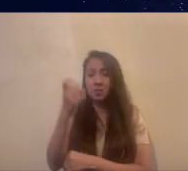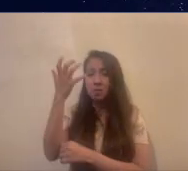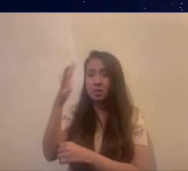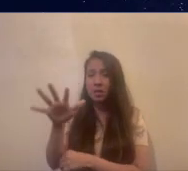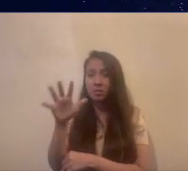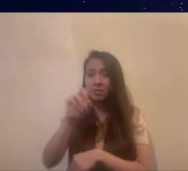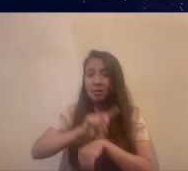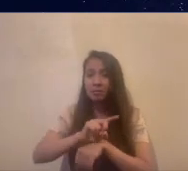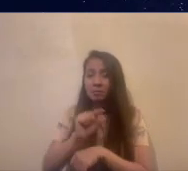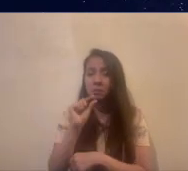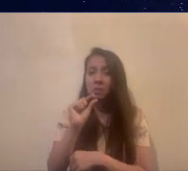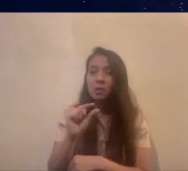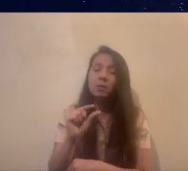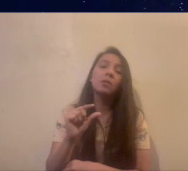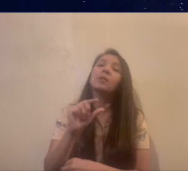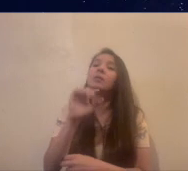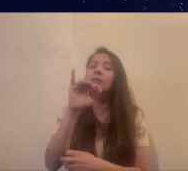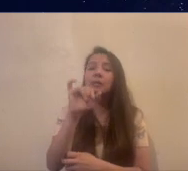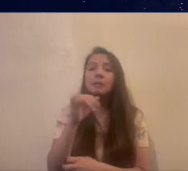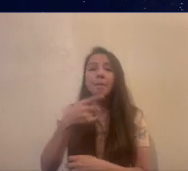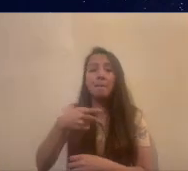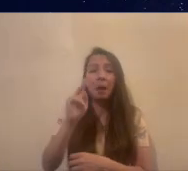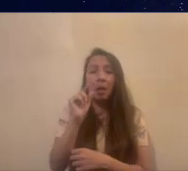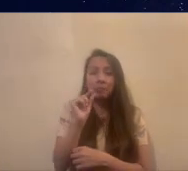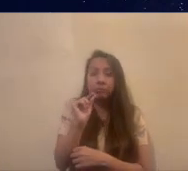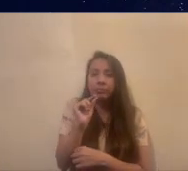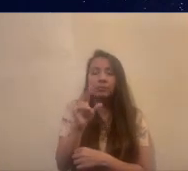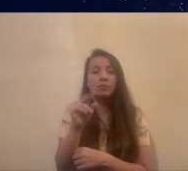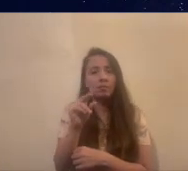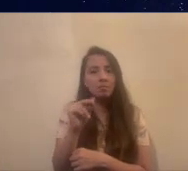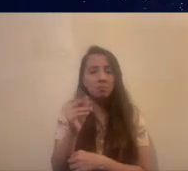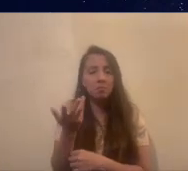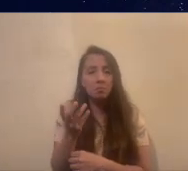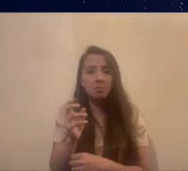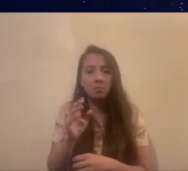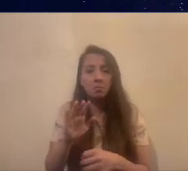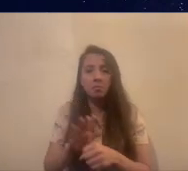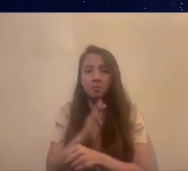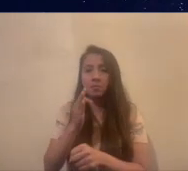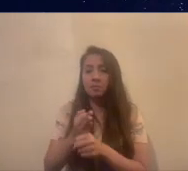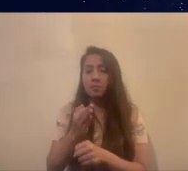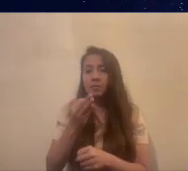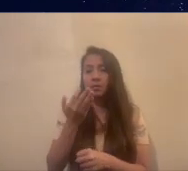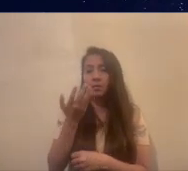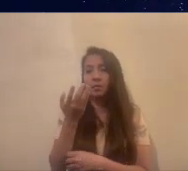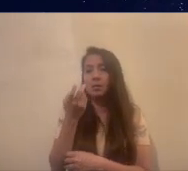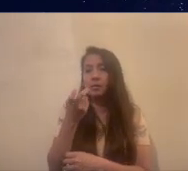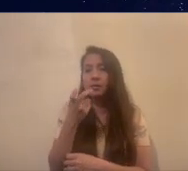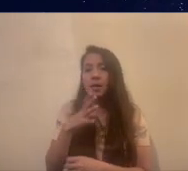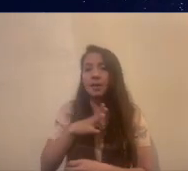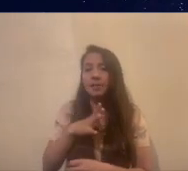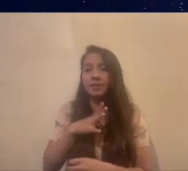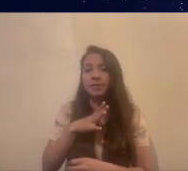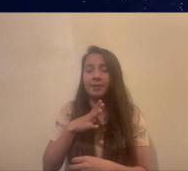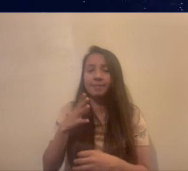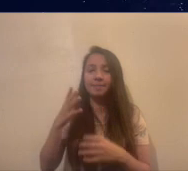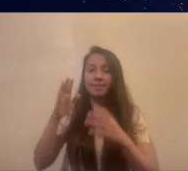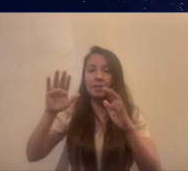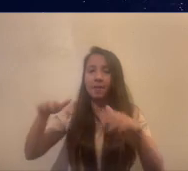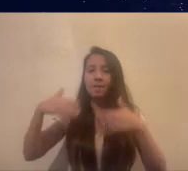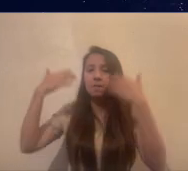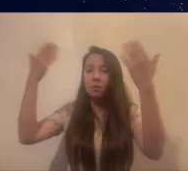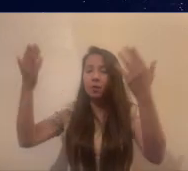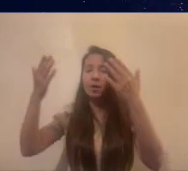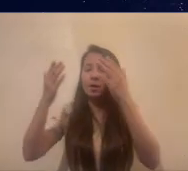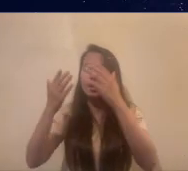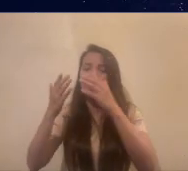días es un ciclo de vida corto, pero en realidad no es tan corto, y menos en las condiciones limitantes que hay en las